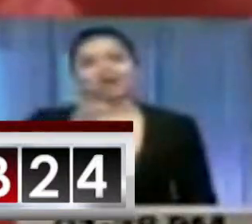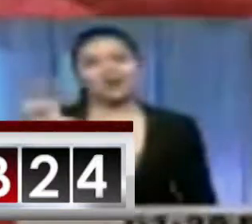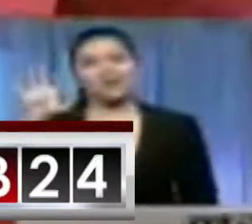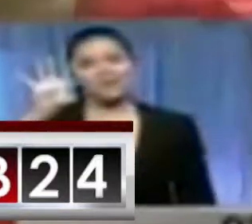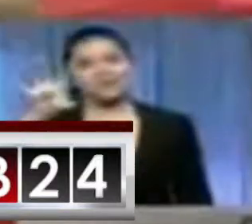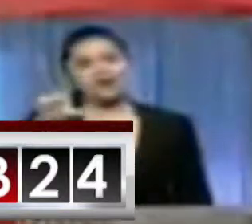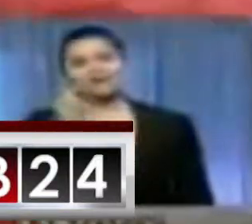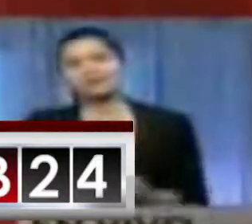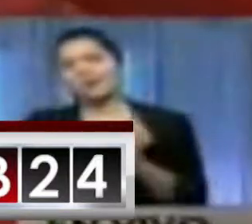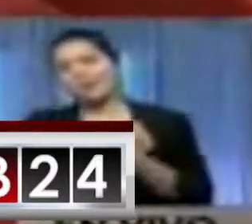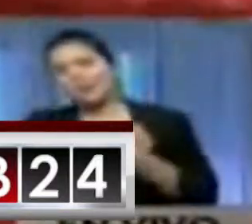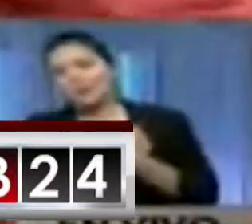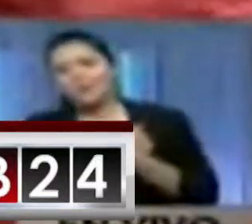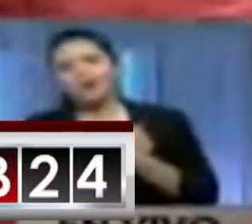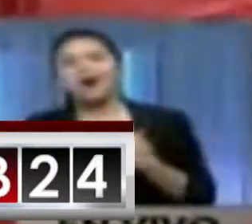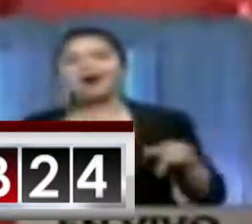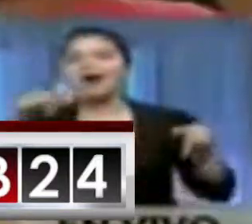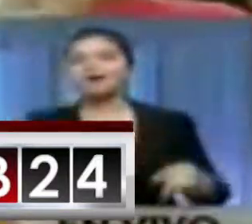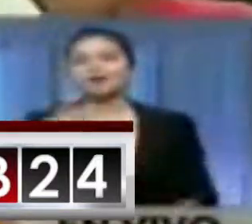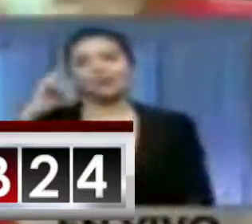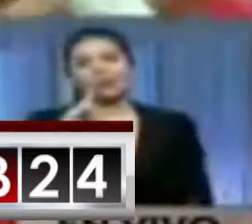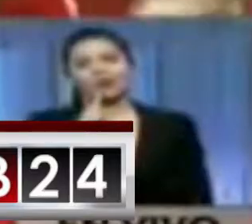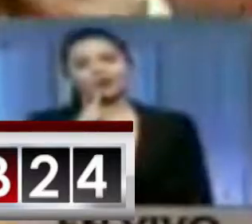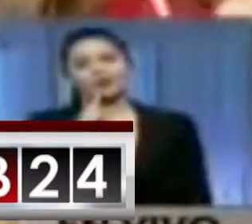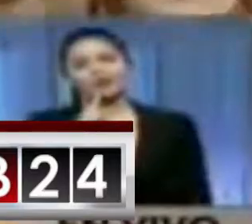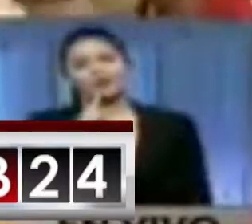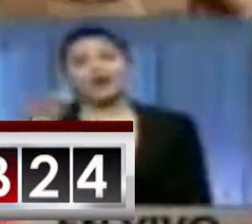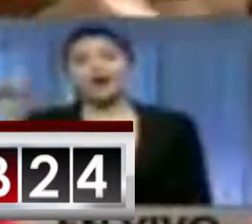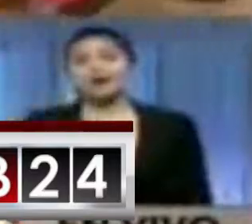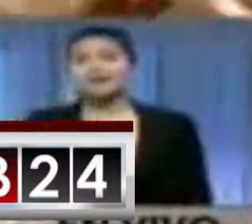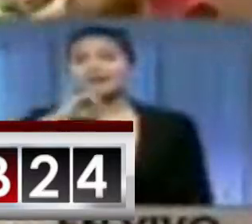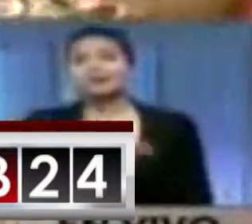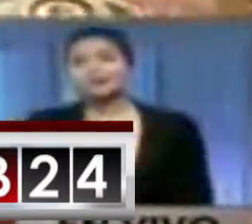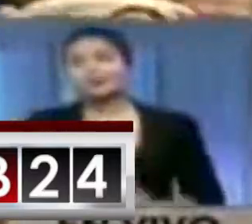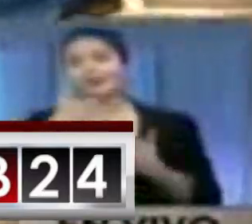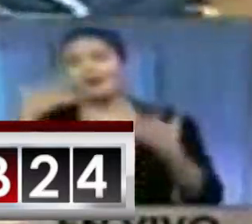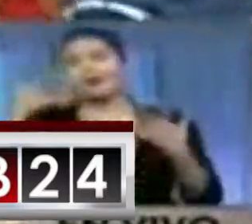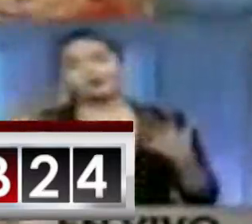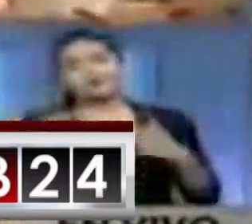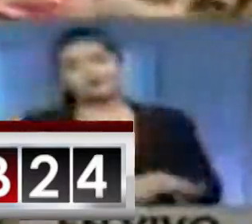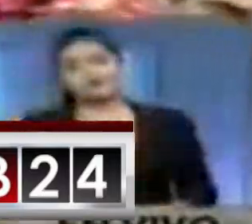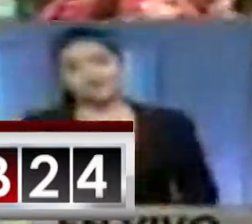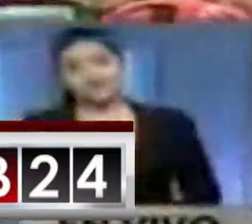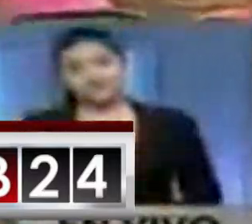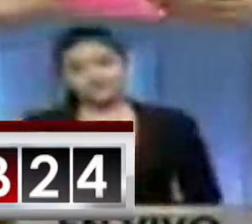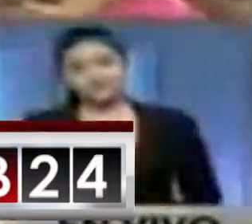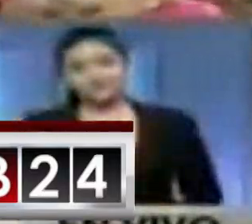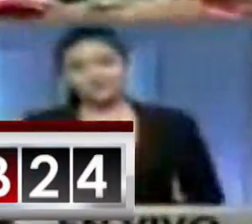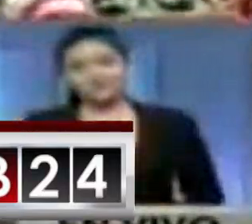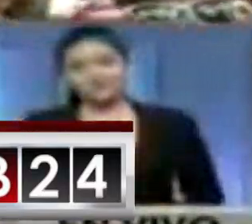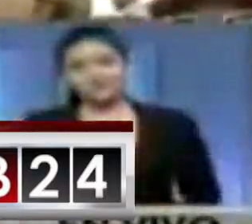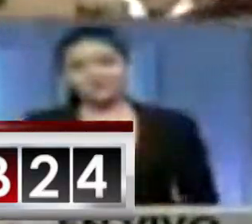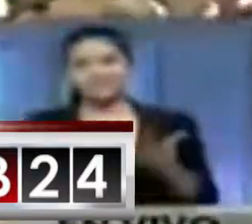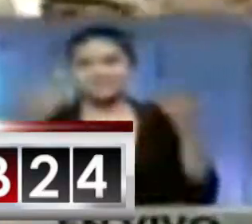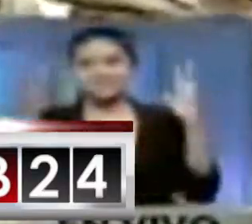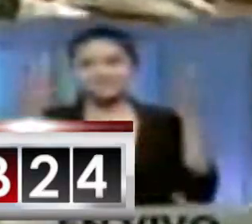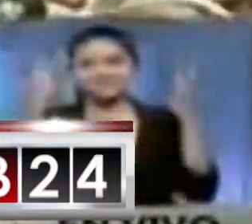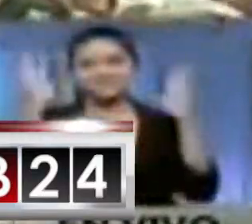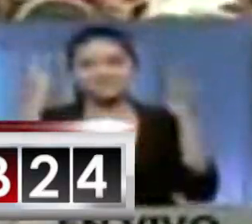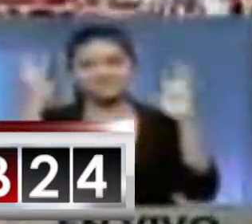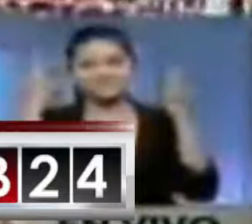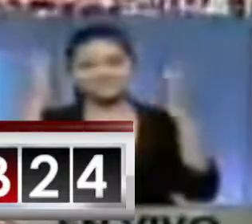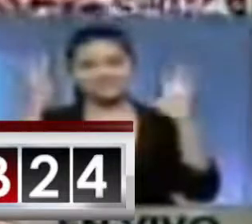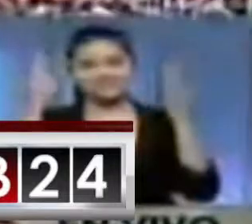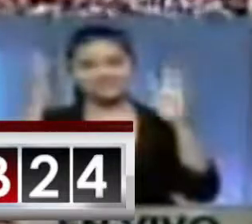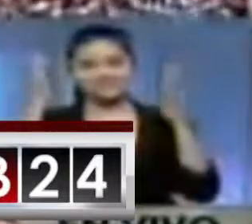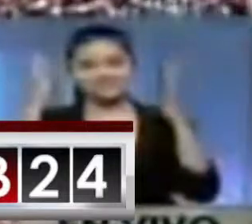puede marchar en la Venezuela democrática cuando quieran, ya lo hicieron según él, pero más nunca llenarán de violencia las